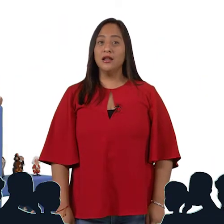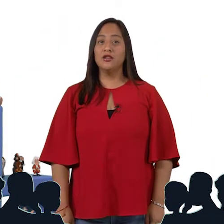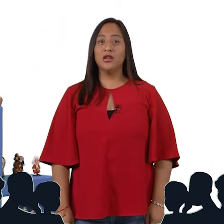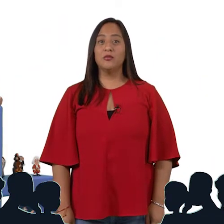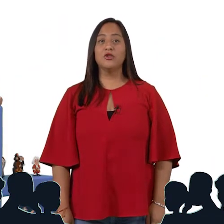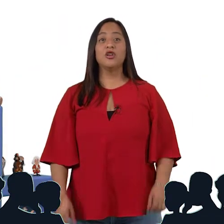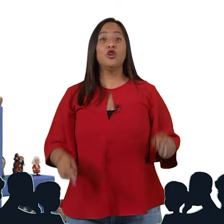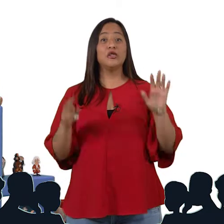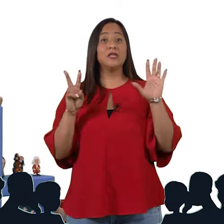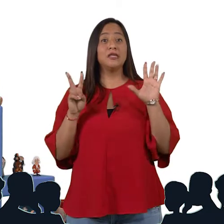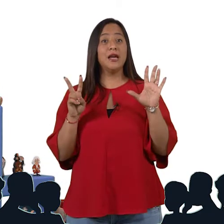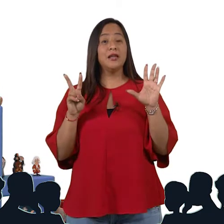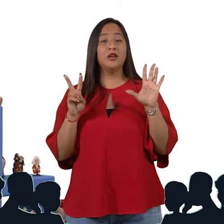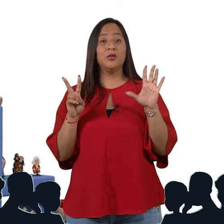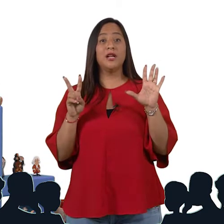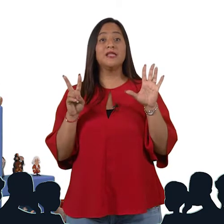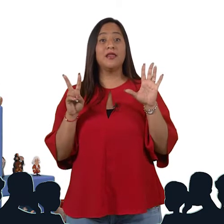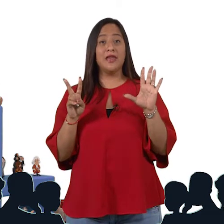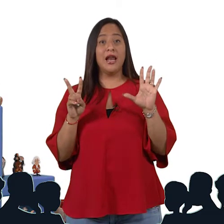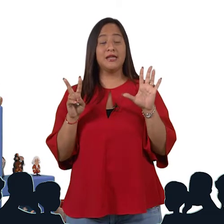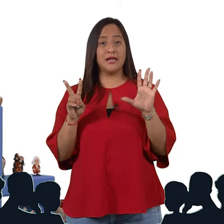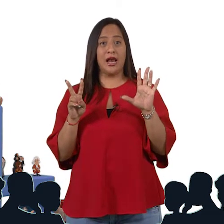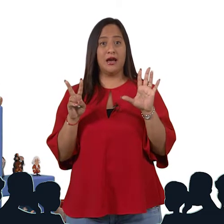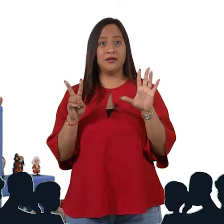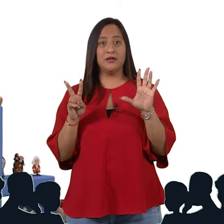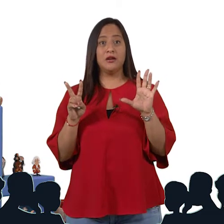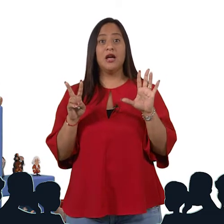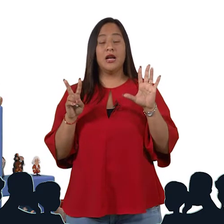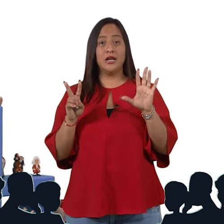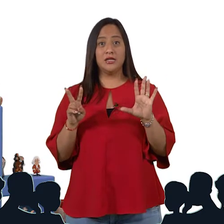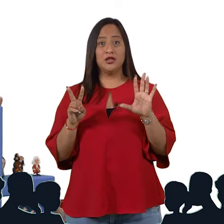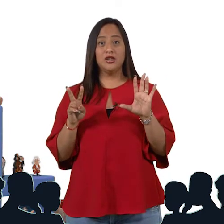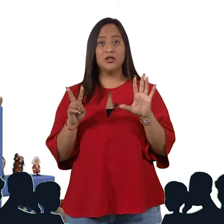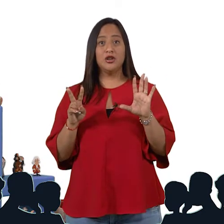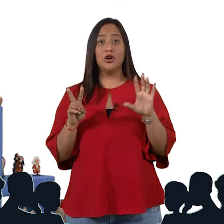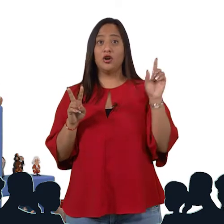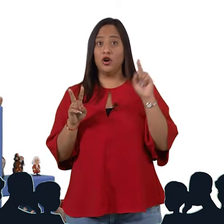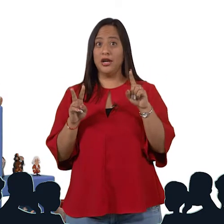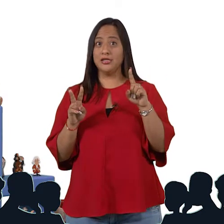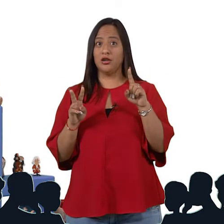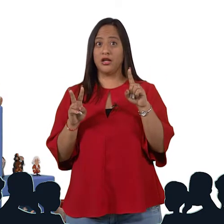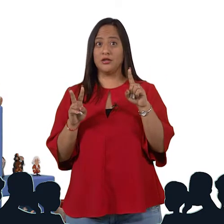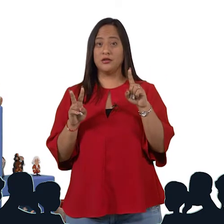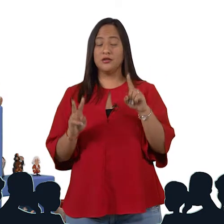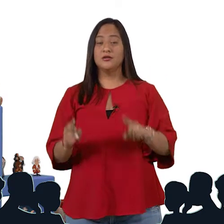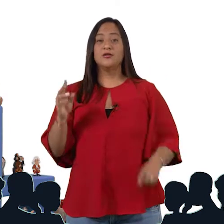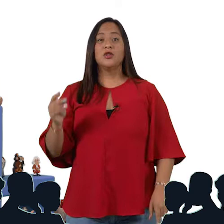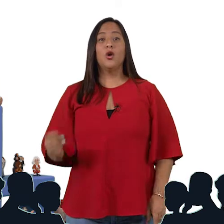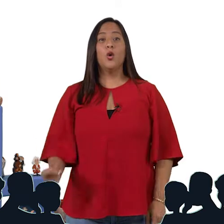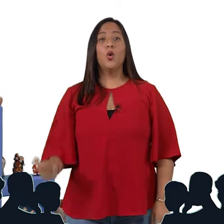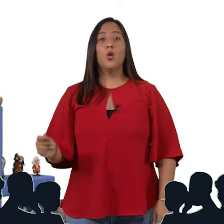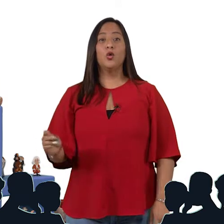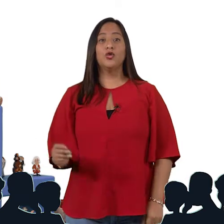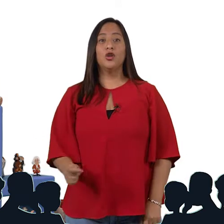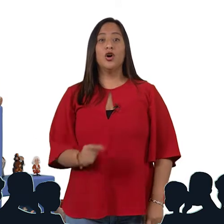Recordemos y entonemos los 7 nombres de la escala. ¿Listos? Con las notas.